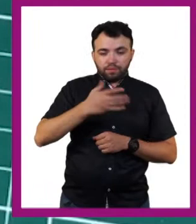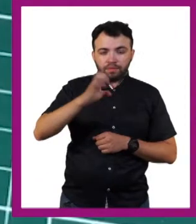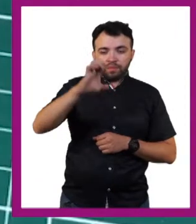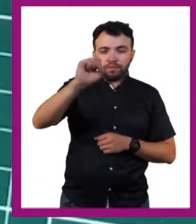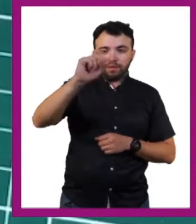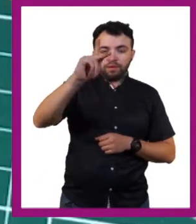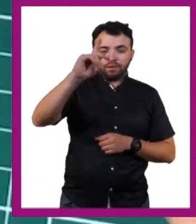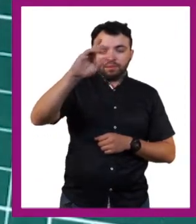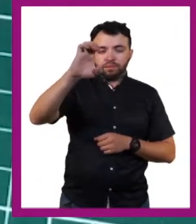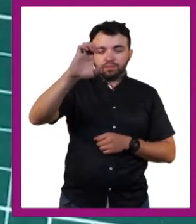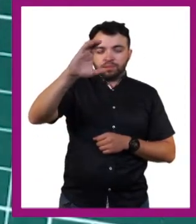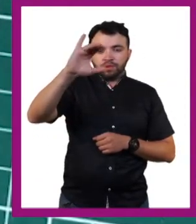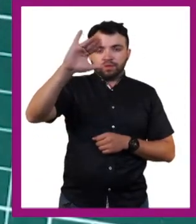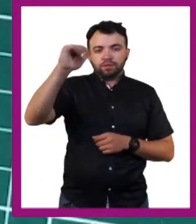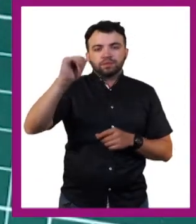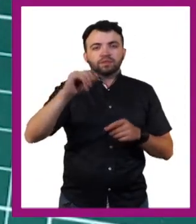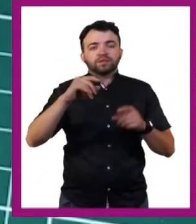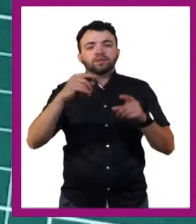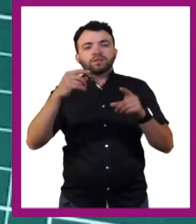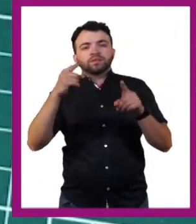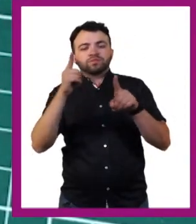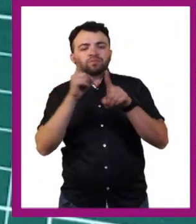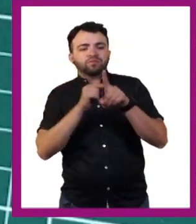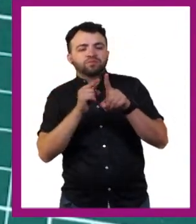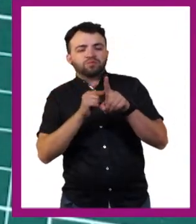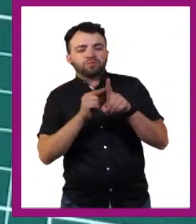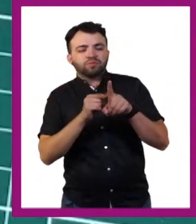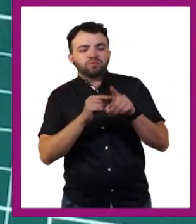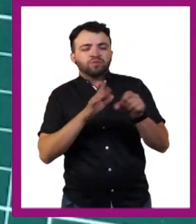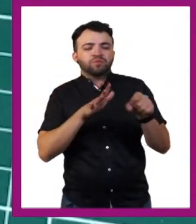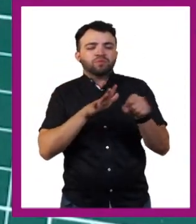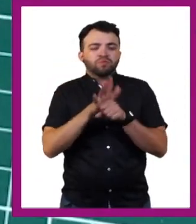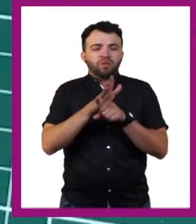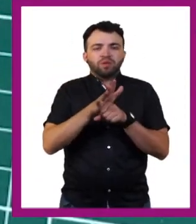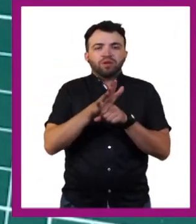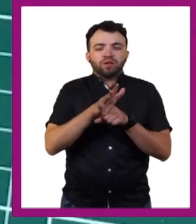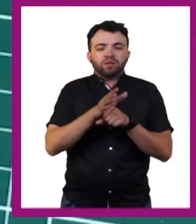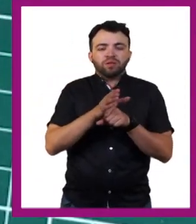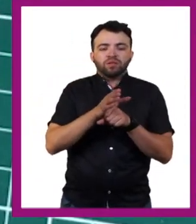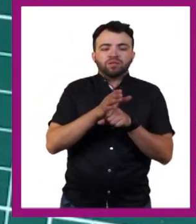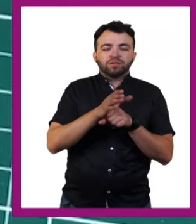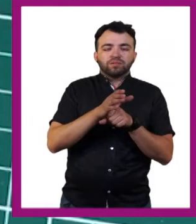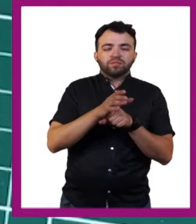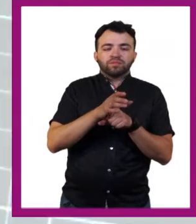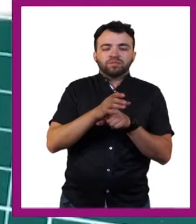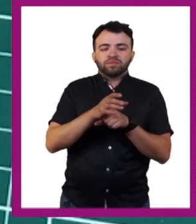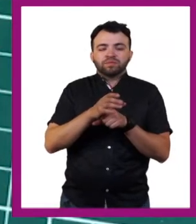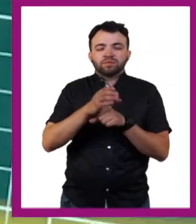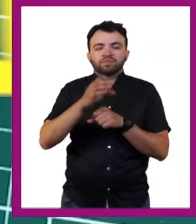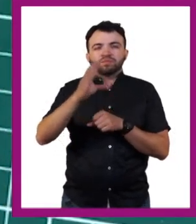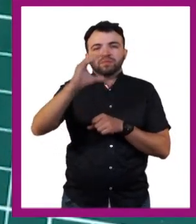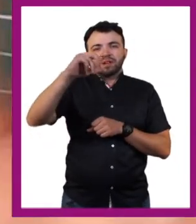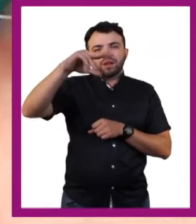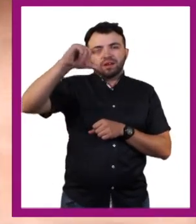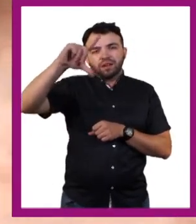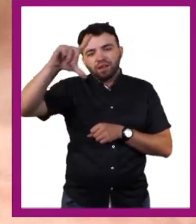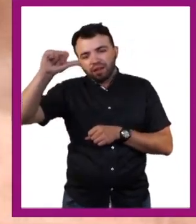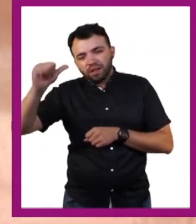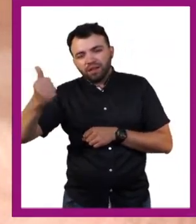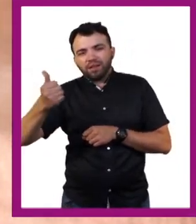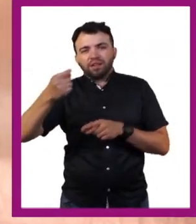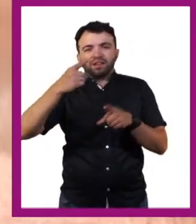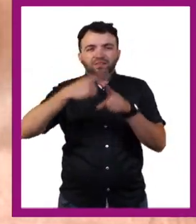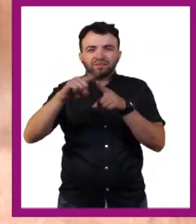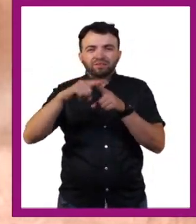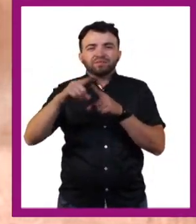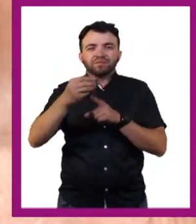especia, de preferencia que escojas un color llamativo, puede ser curry, paprika, también lo puedes trabajar